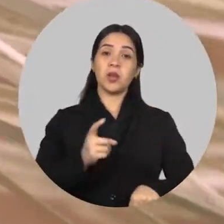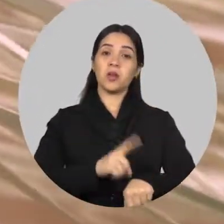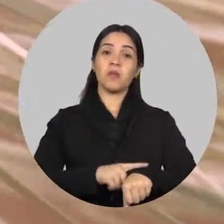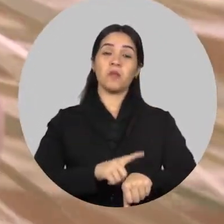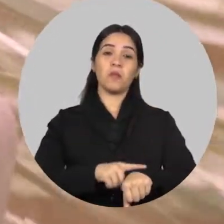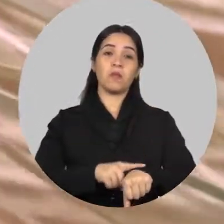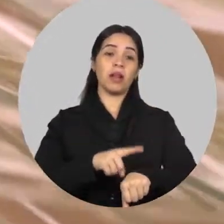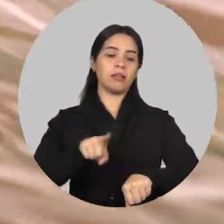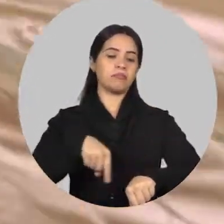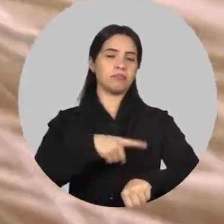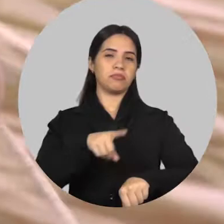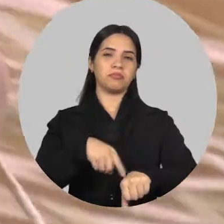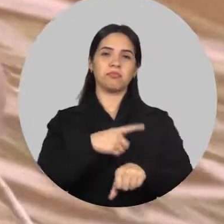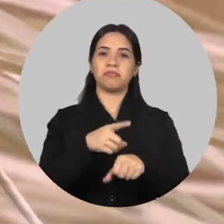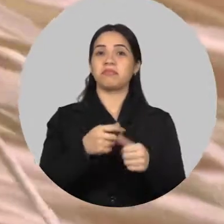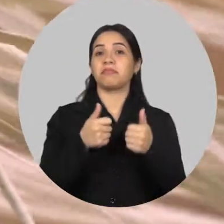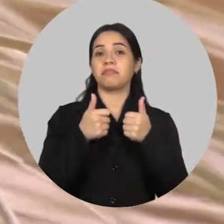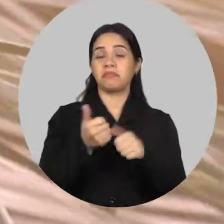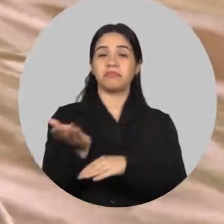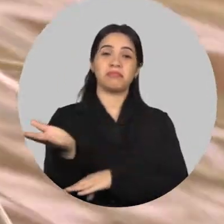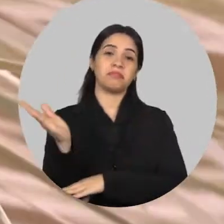el tiempo.